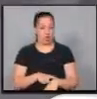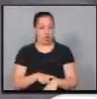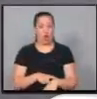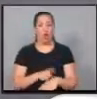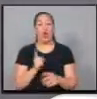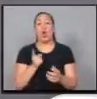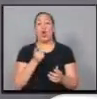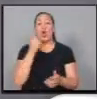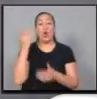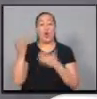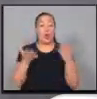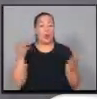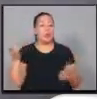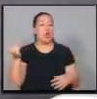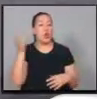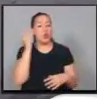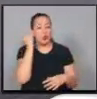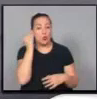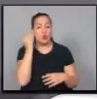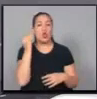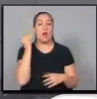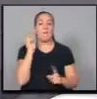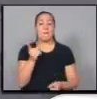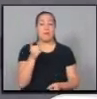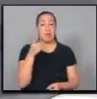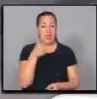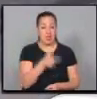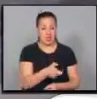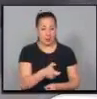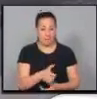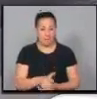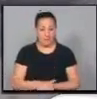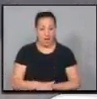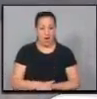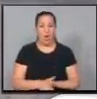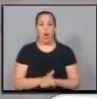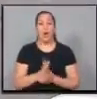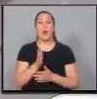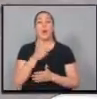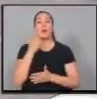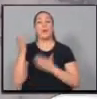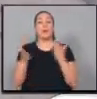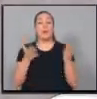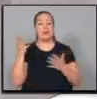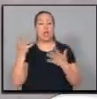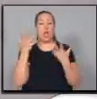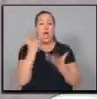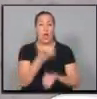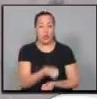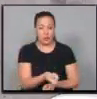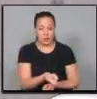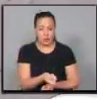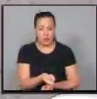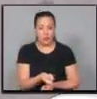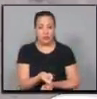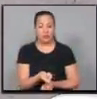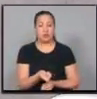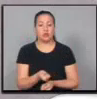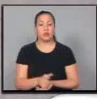vecinos fueron los que escucharon el disparo, los vecinos fueron los que en un primer momento lo asistieron, le